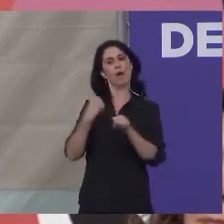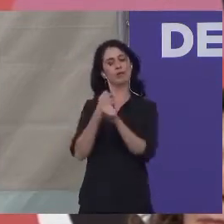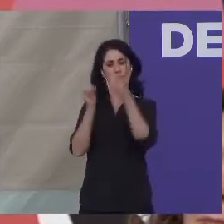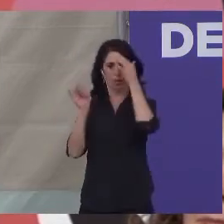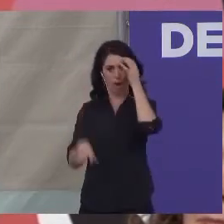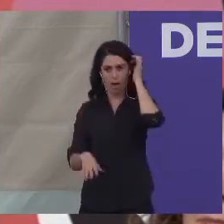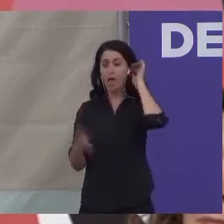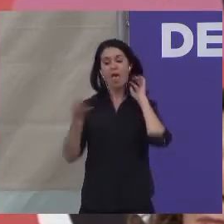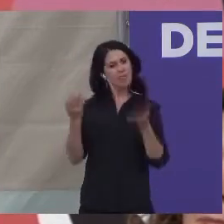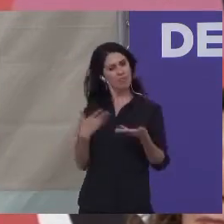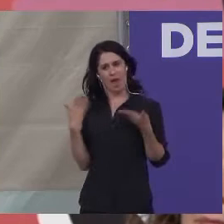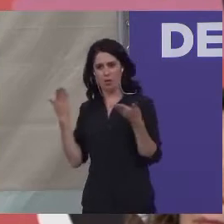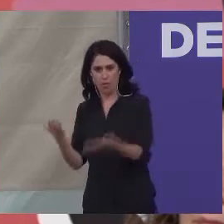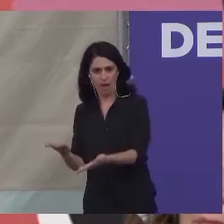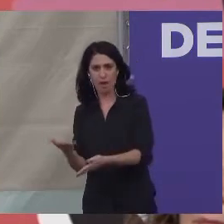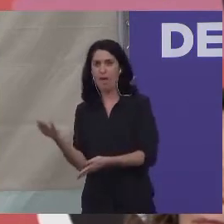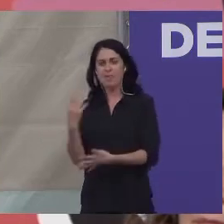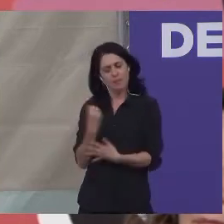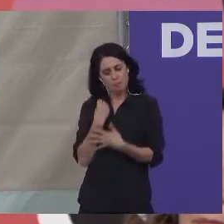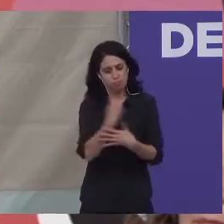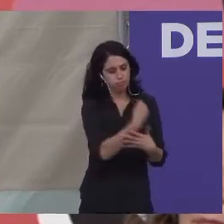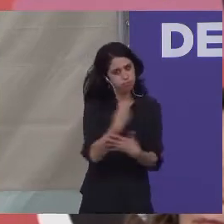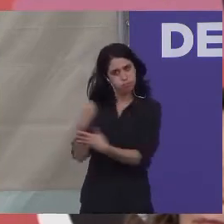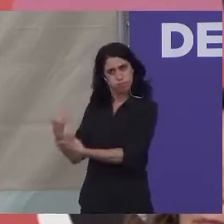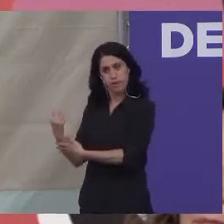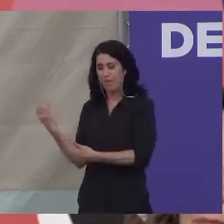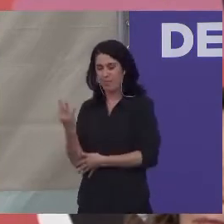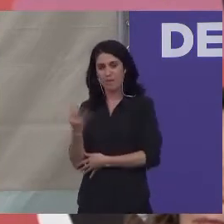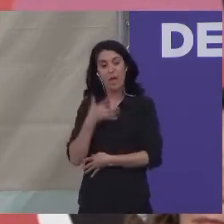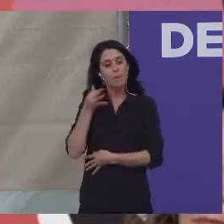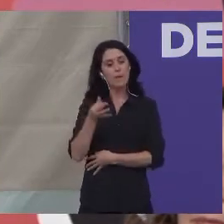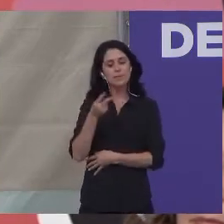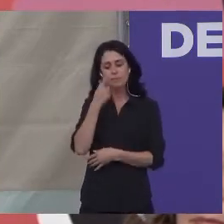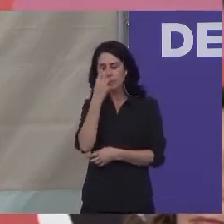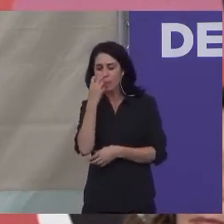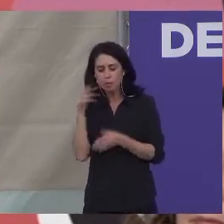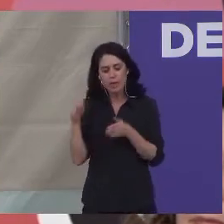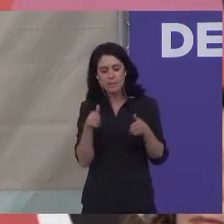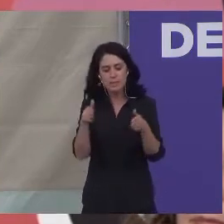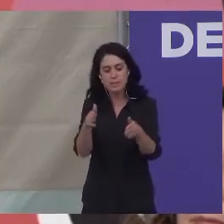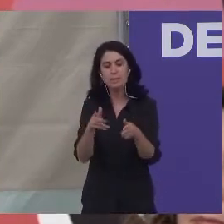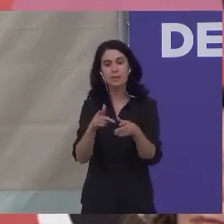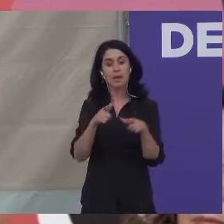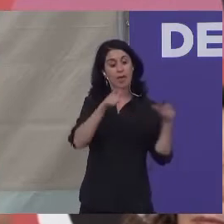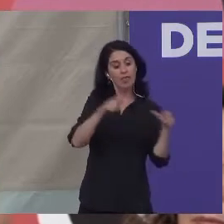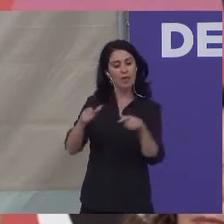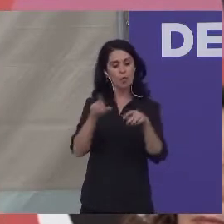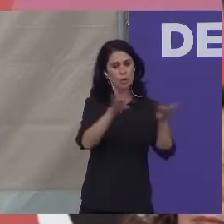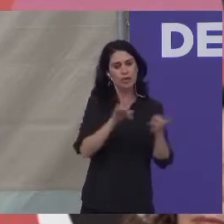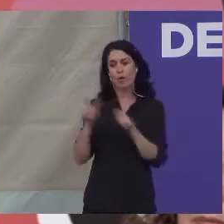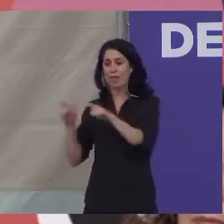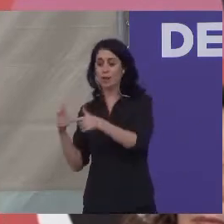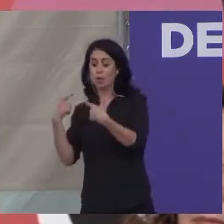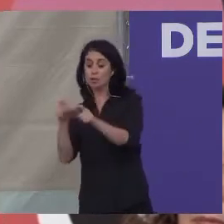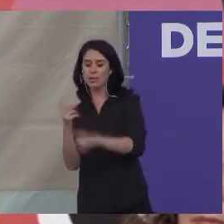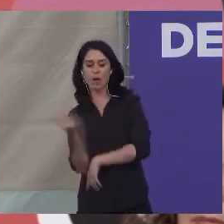tenemos que darles una ayuda, tenemos que darles un apoyo y encontrar los canales para que tanto los sectoriales como los territoriales puedan funcionar juntos